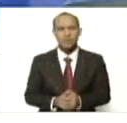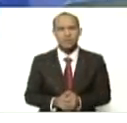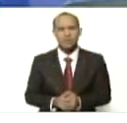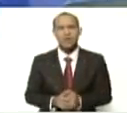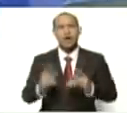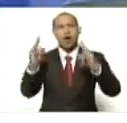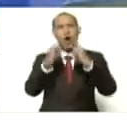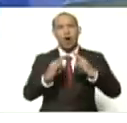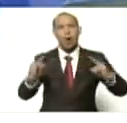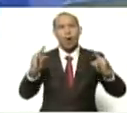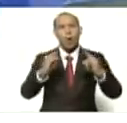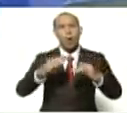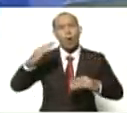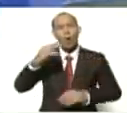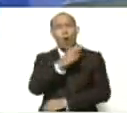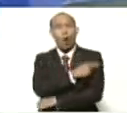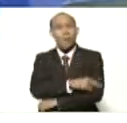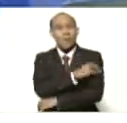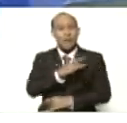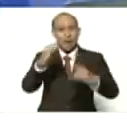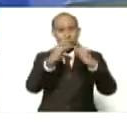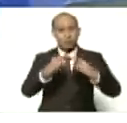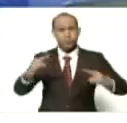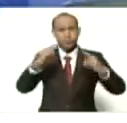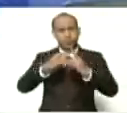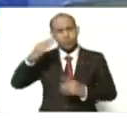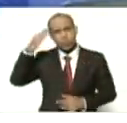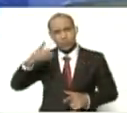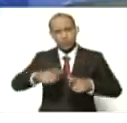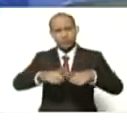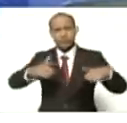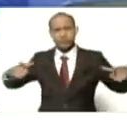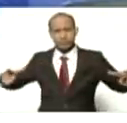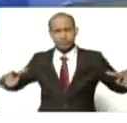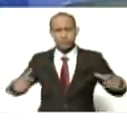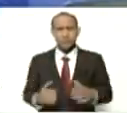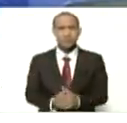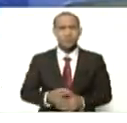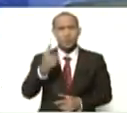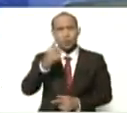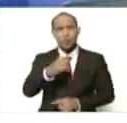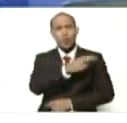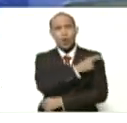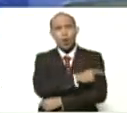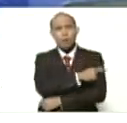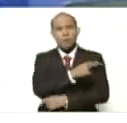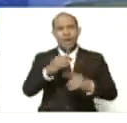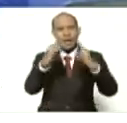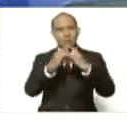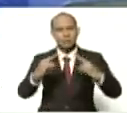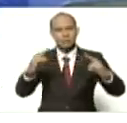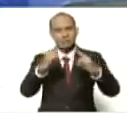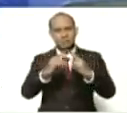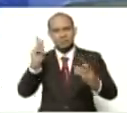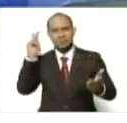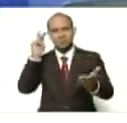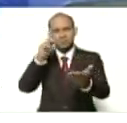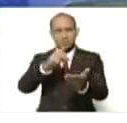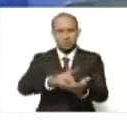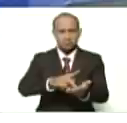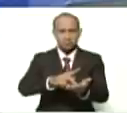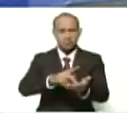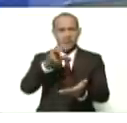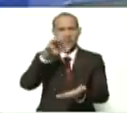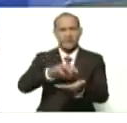de campaña porque se ha incrementado el número de casos un hospital de campaña llegando al